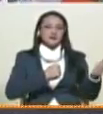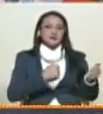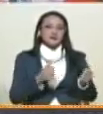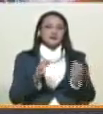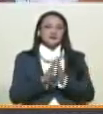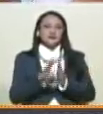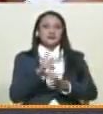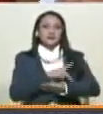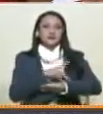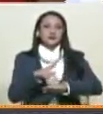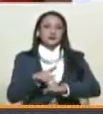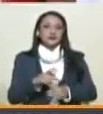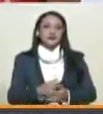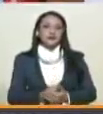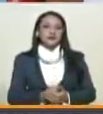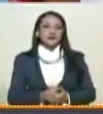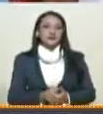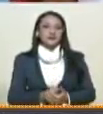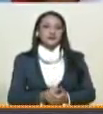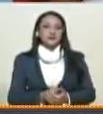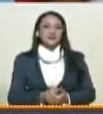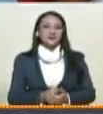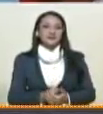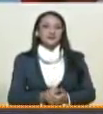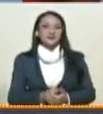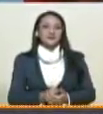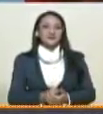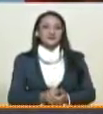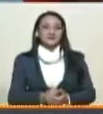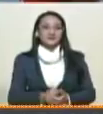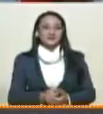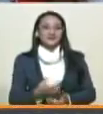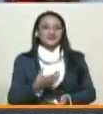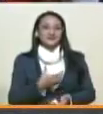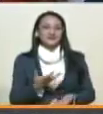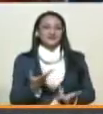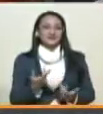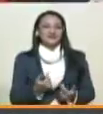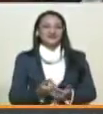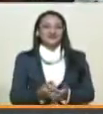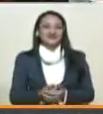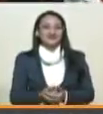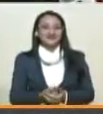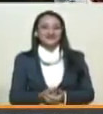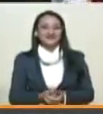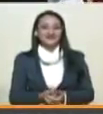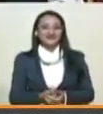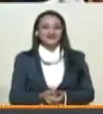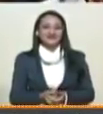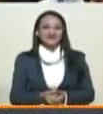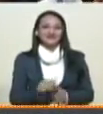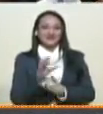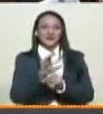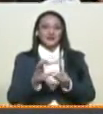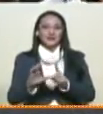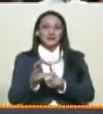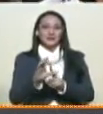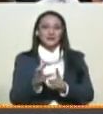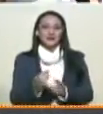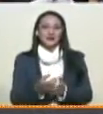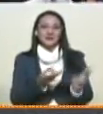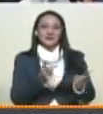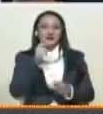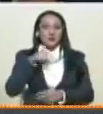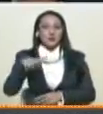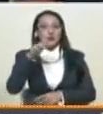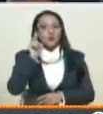Pedro. Gracias. También se encuentra el alcalde Hugo Martínez, alcalde, para que nos comente también su opinión acerca de esta manifestación cultural y además la invitación al